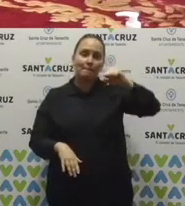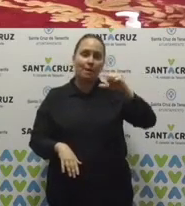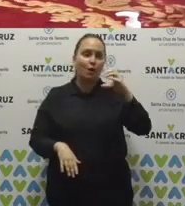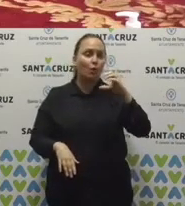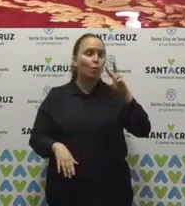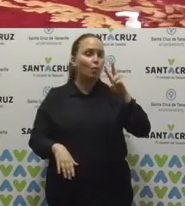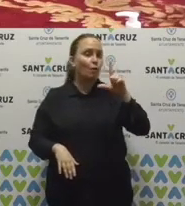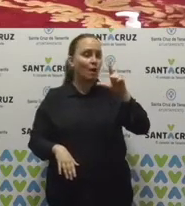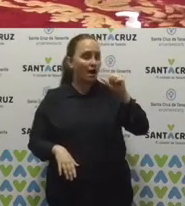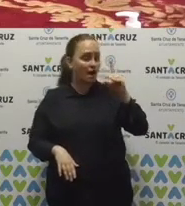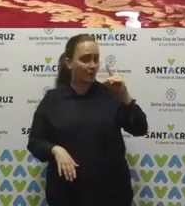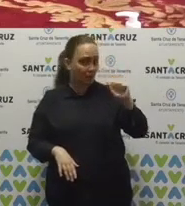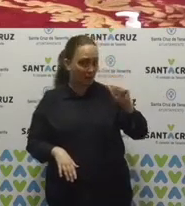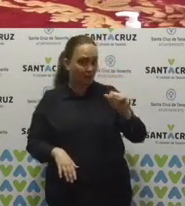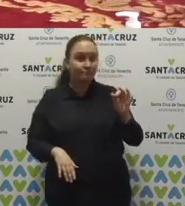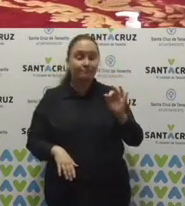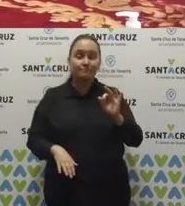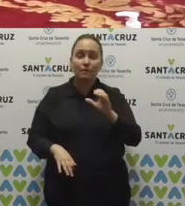de papel